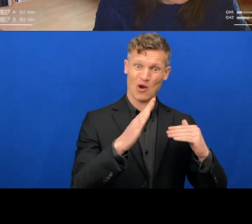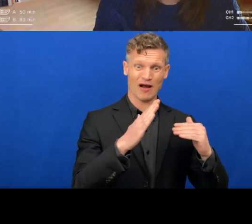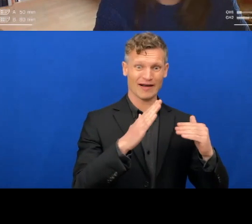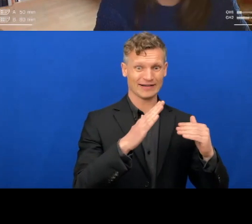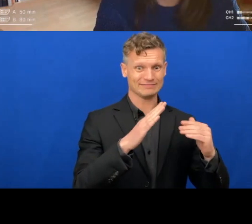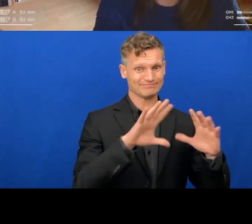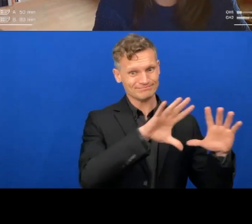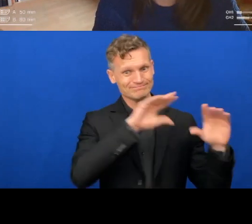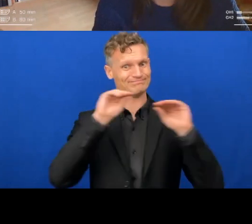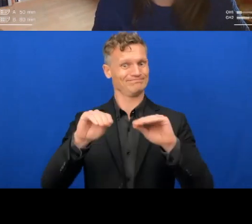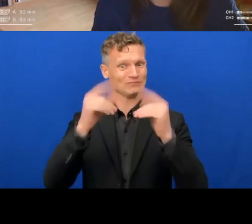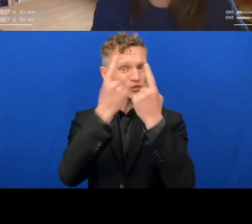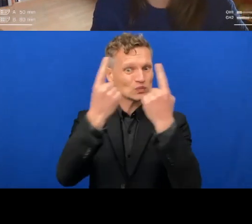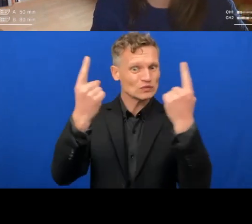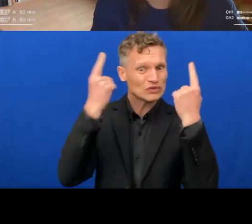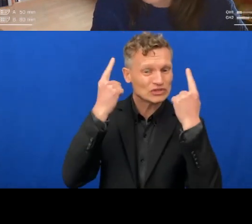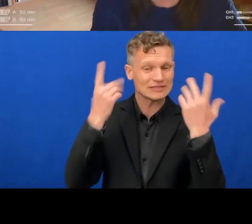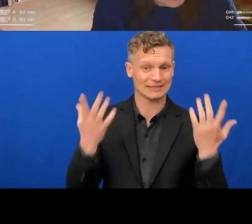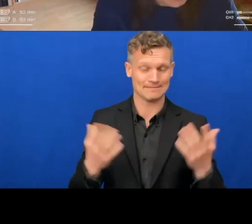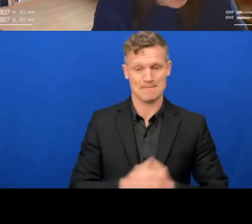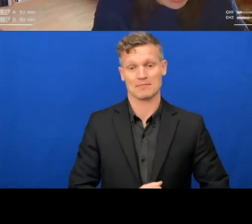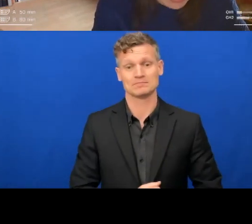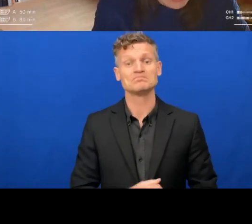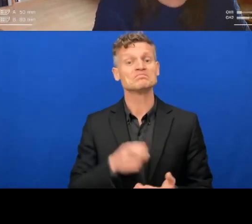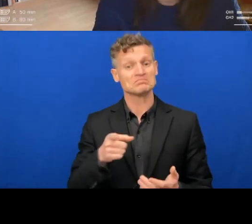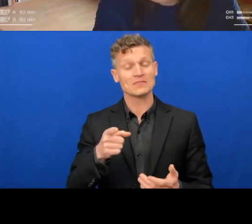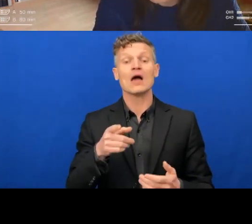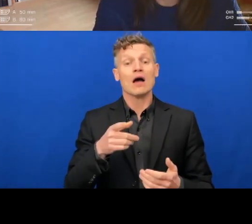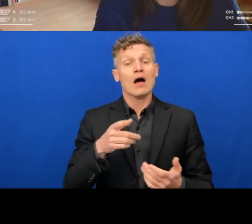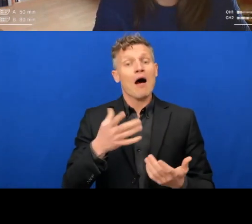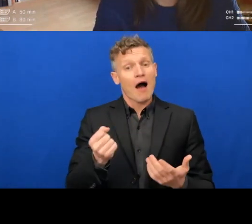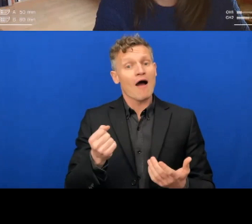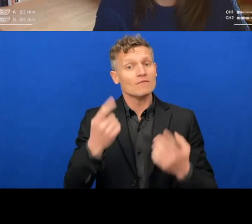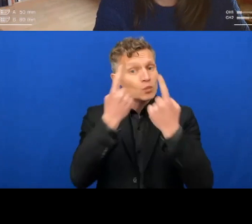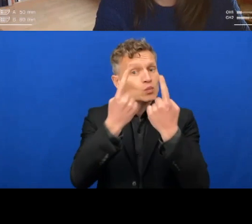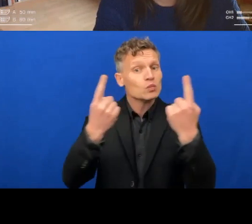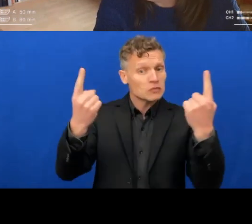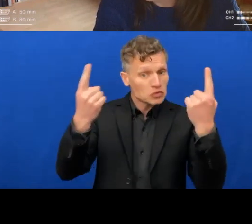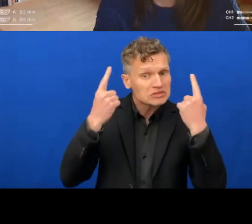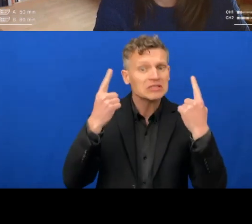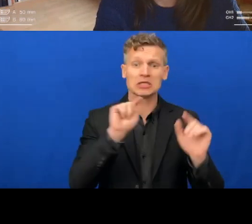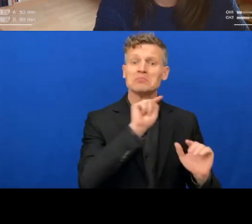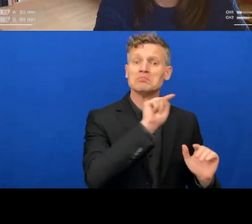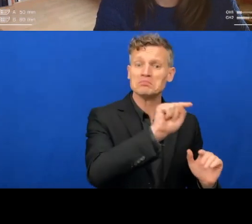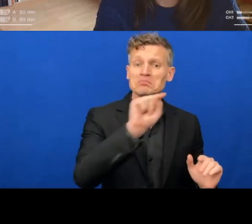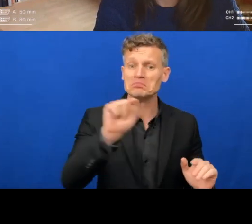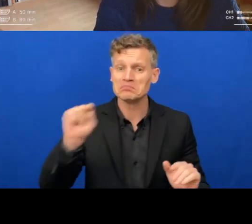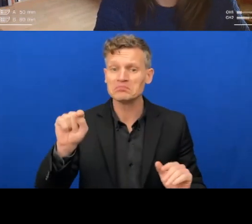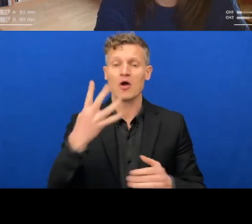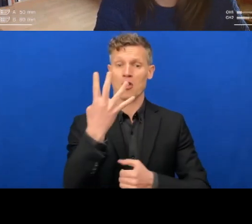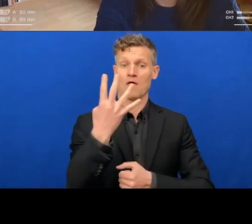por capacitación académica, y los intérpretes de lenguas orales se formaban